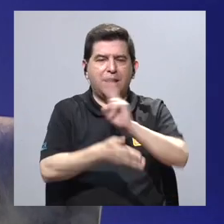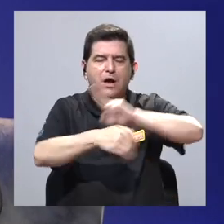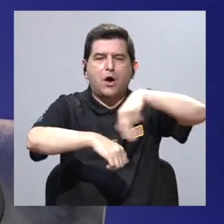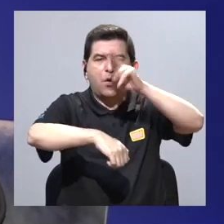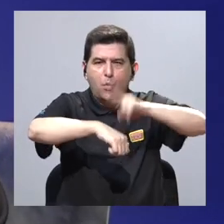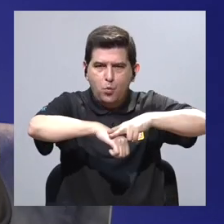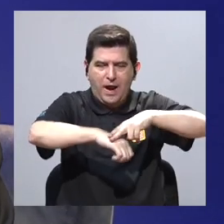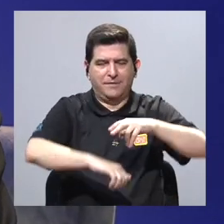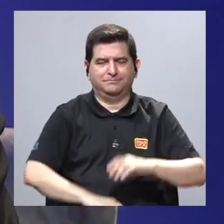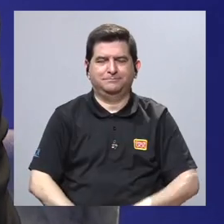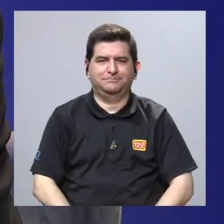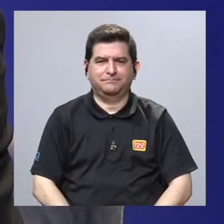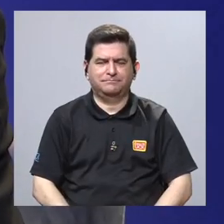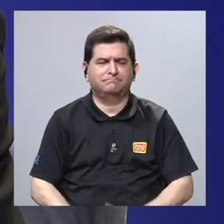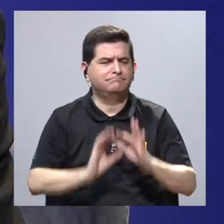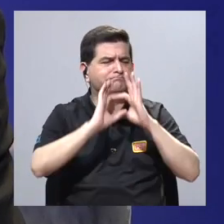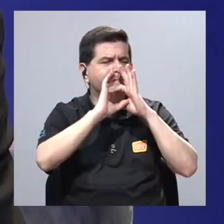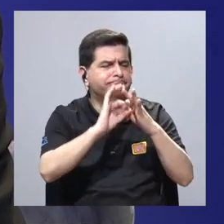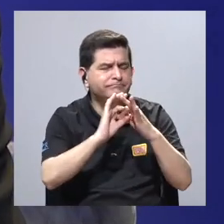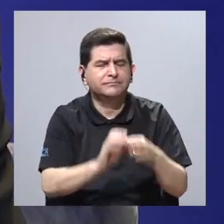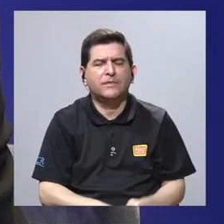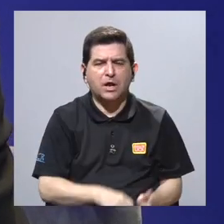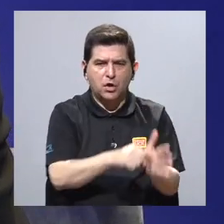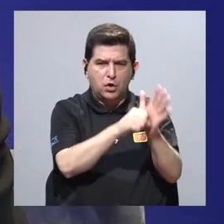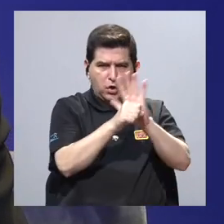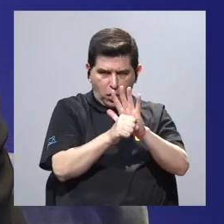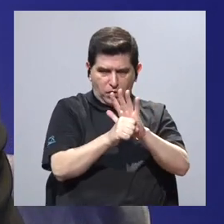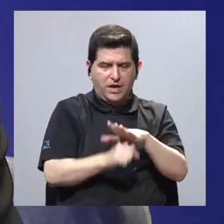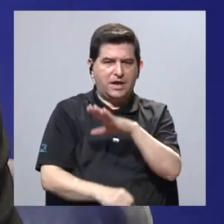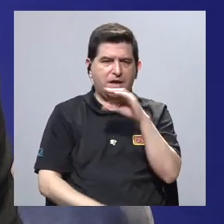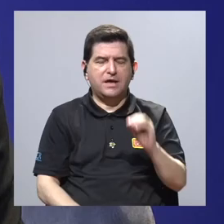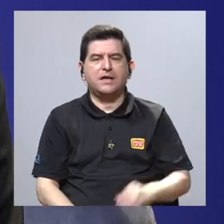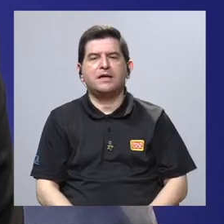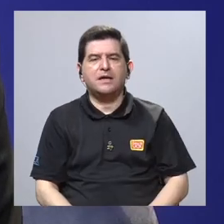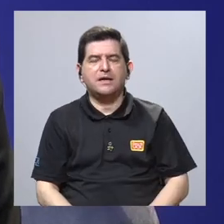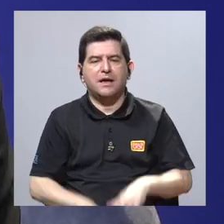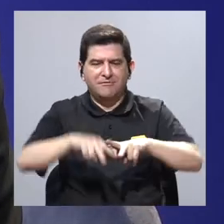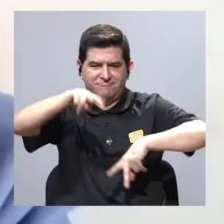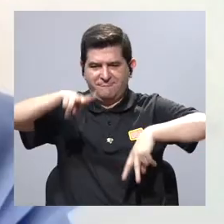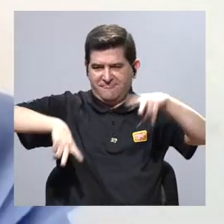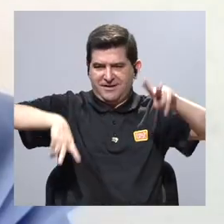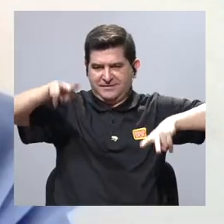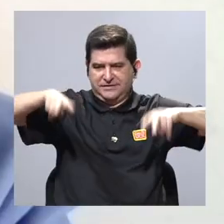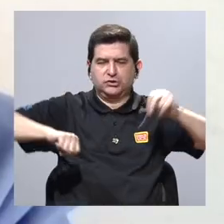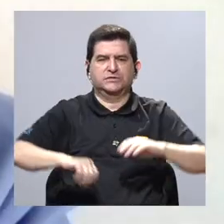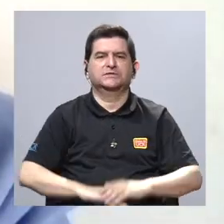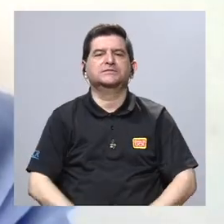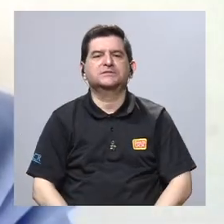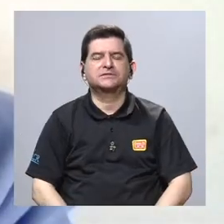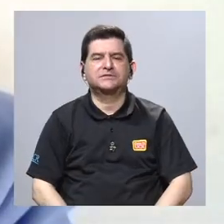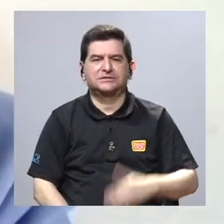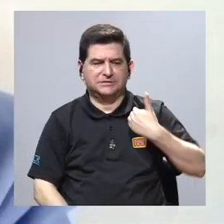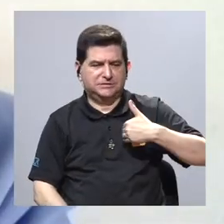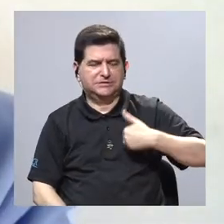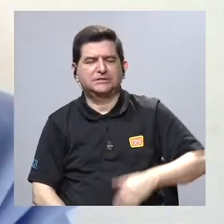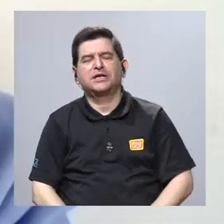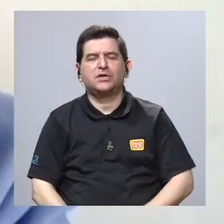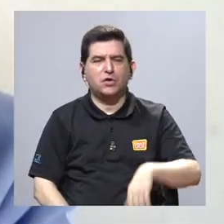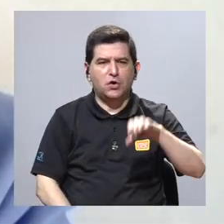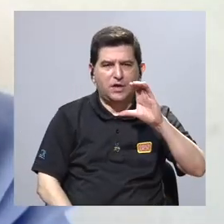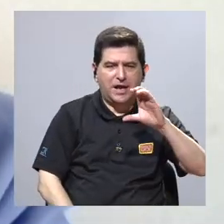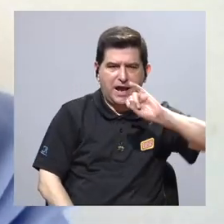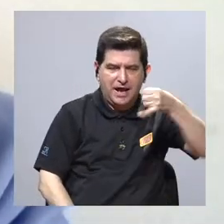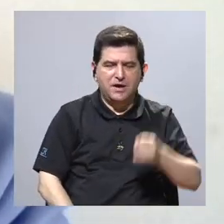Universidad Nacional, sobre coronavirus y sus variantes. Don Carlos, en marzo